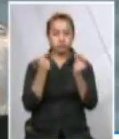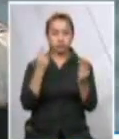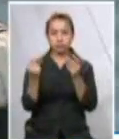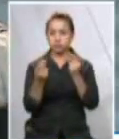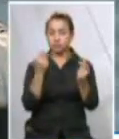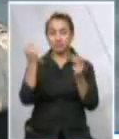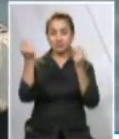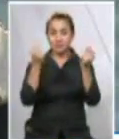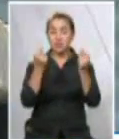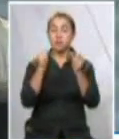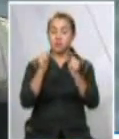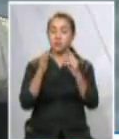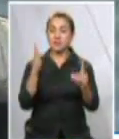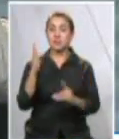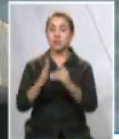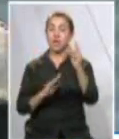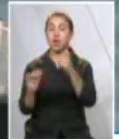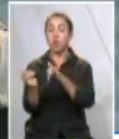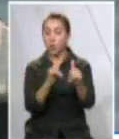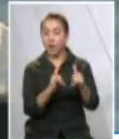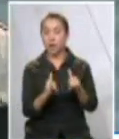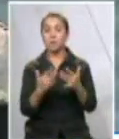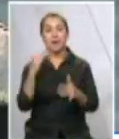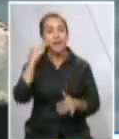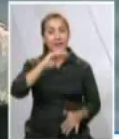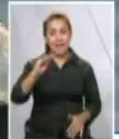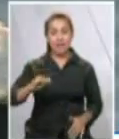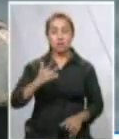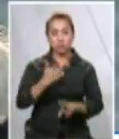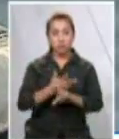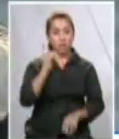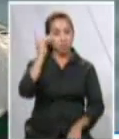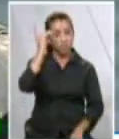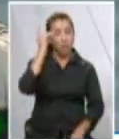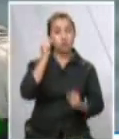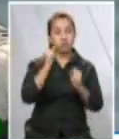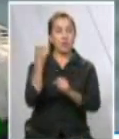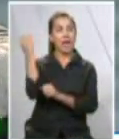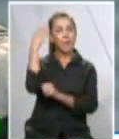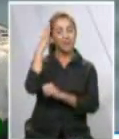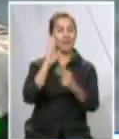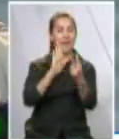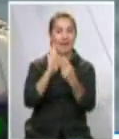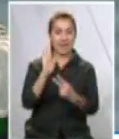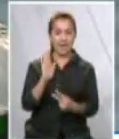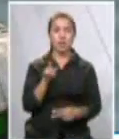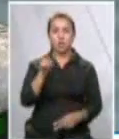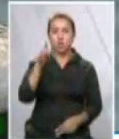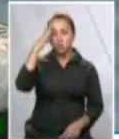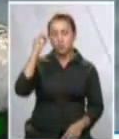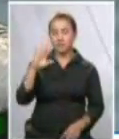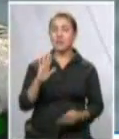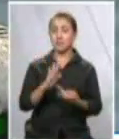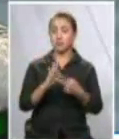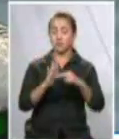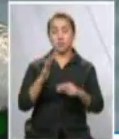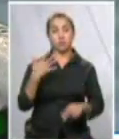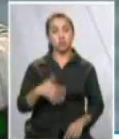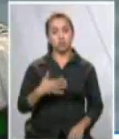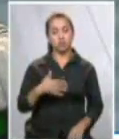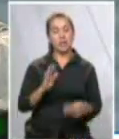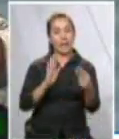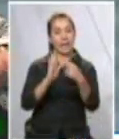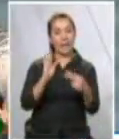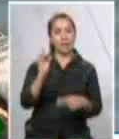para desarrollar juegos para niños con síndrome de Down puedan aprender a leer, ya que tú sabes que ese es el problema duro también del síndrome de Down,